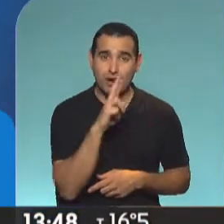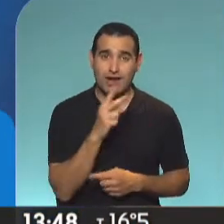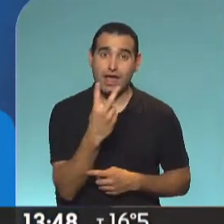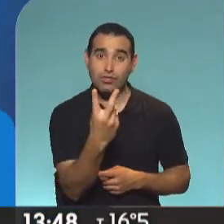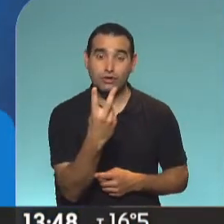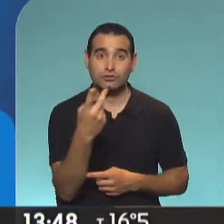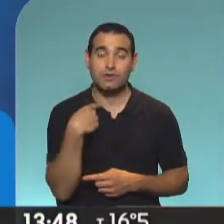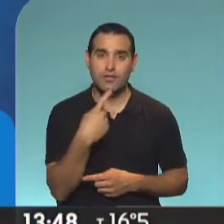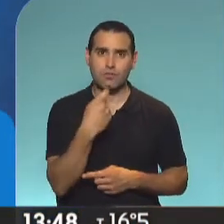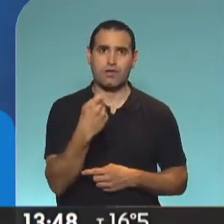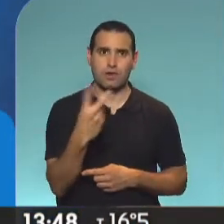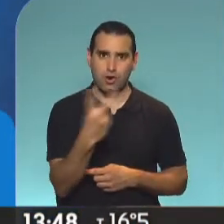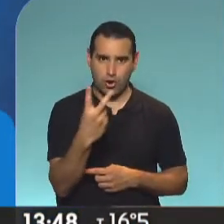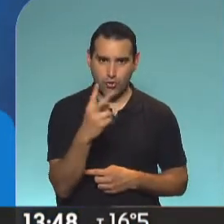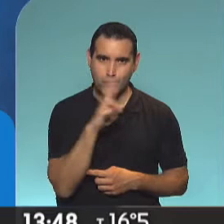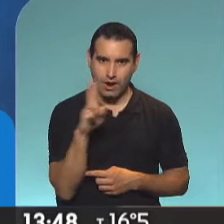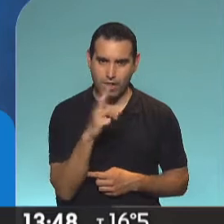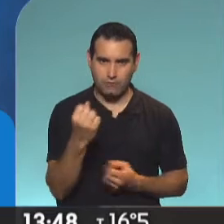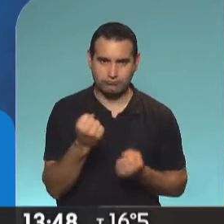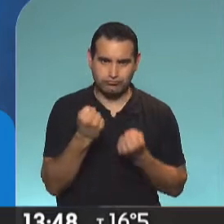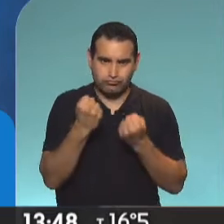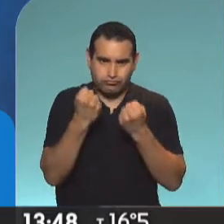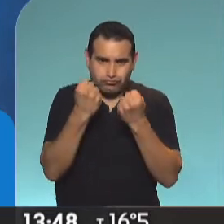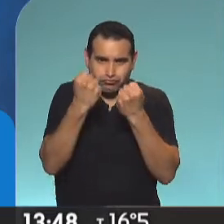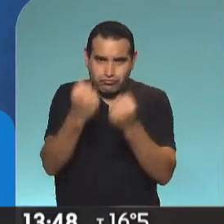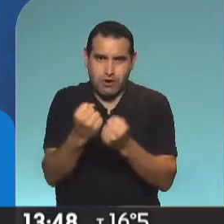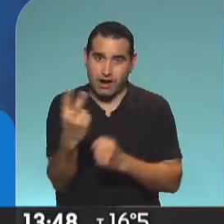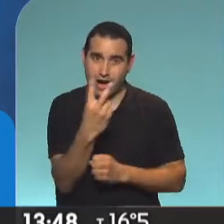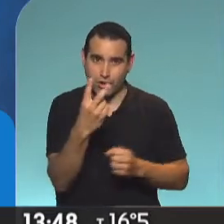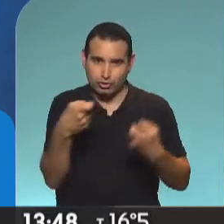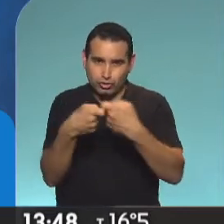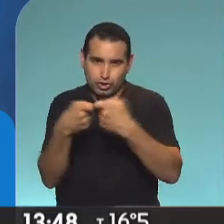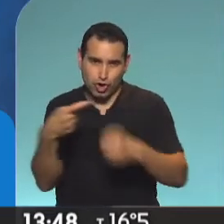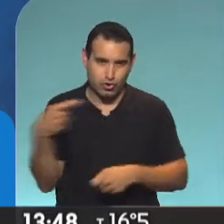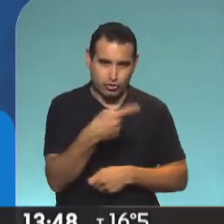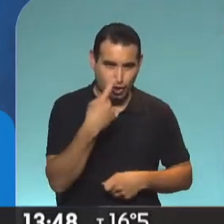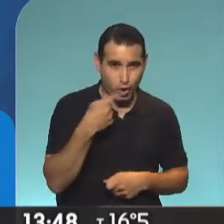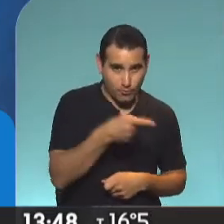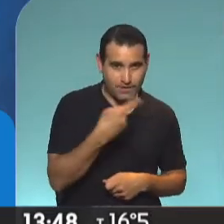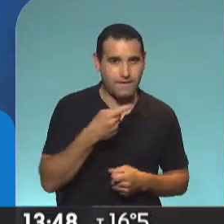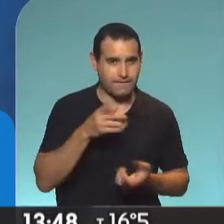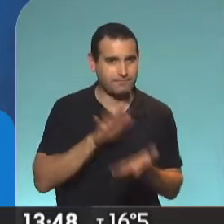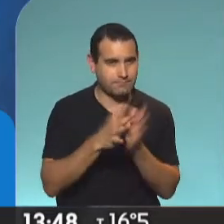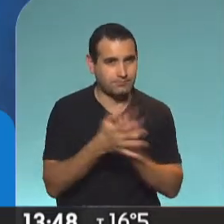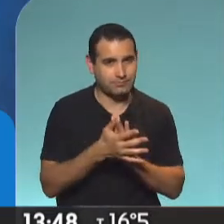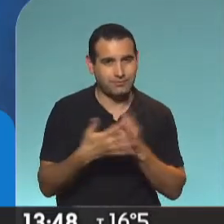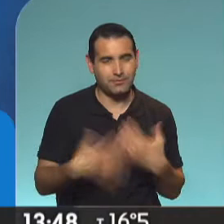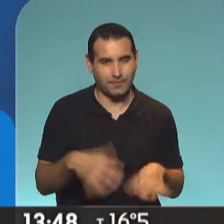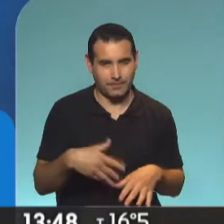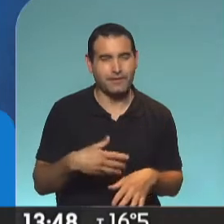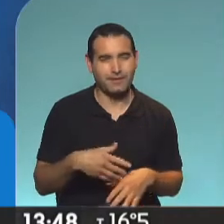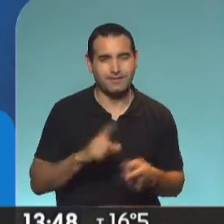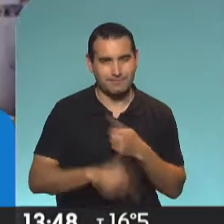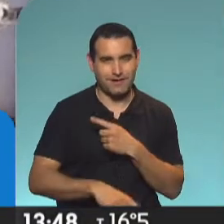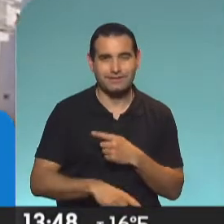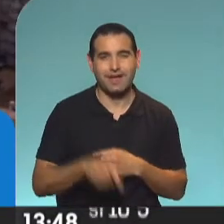se enteran y se empoderan y van detrás de él para agarrarlo y hacer la venganza que van a hacer, eso nos causaba como, bueno, ahí